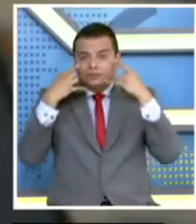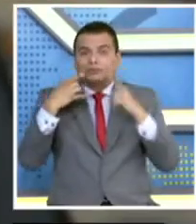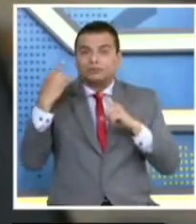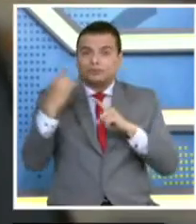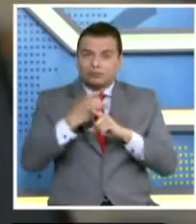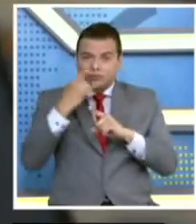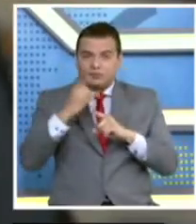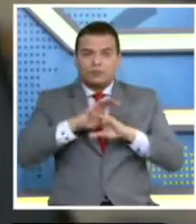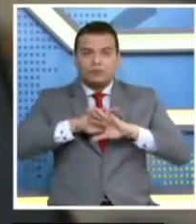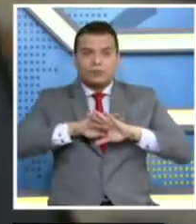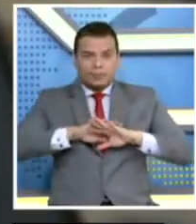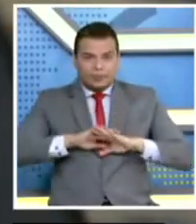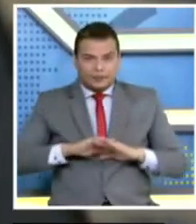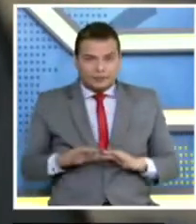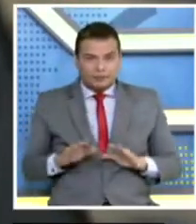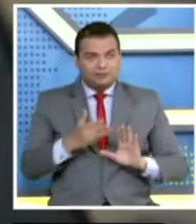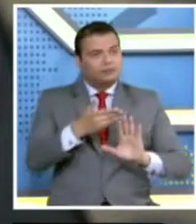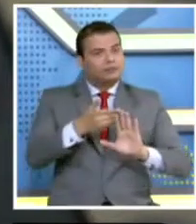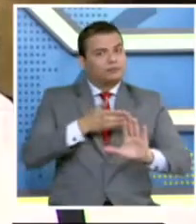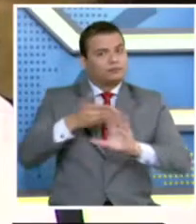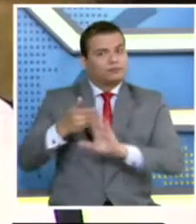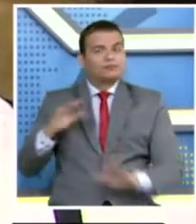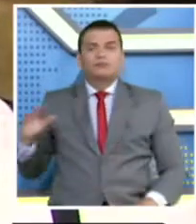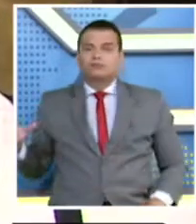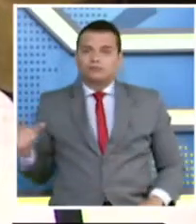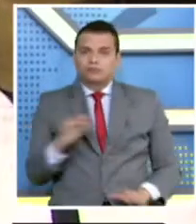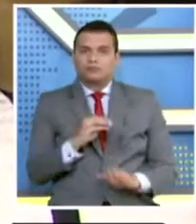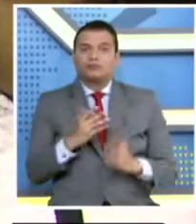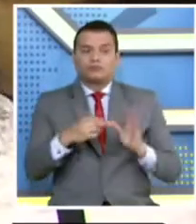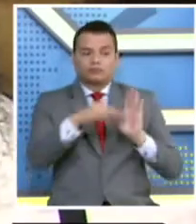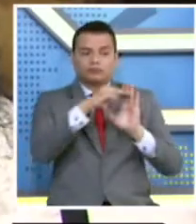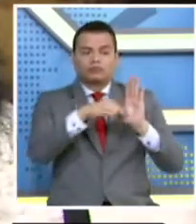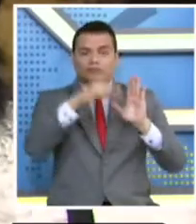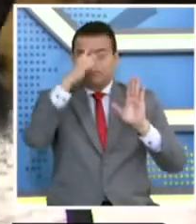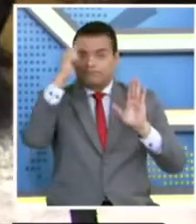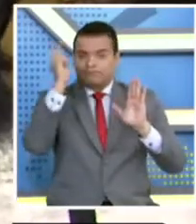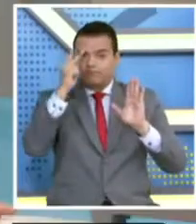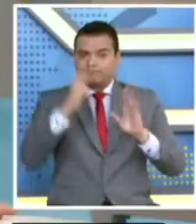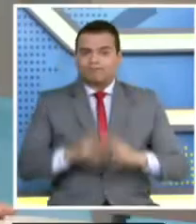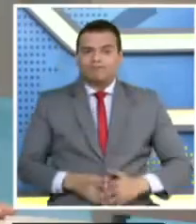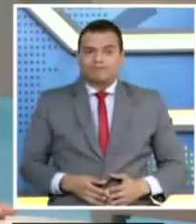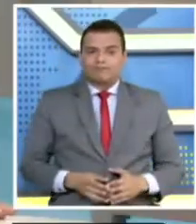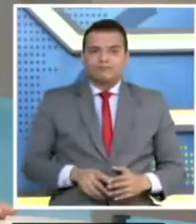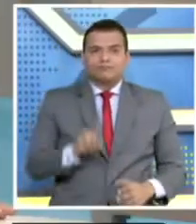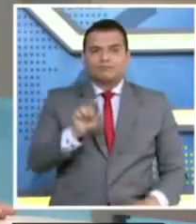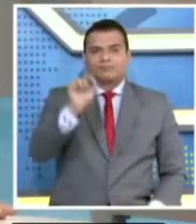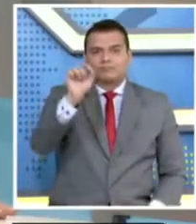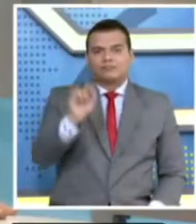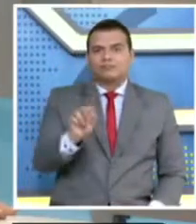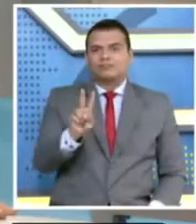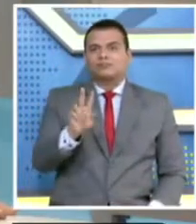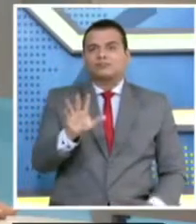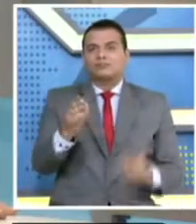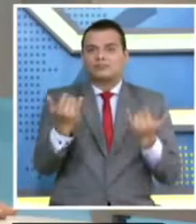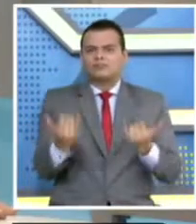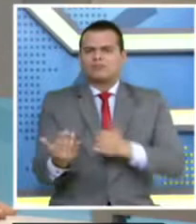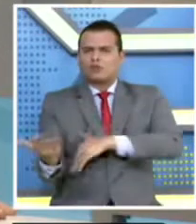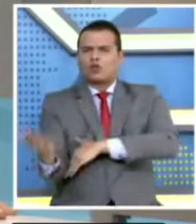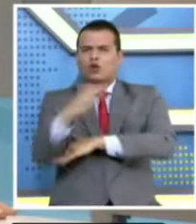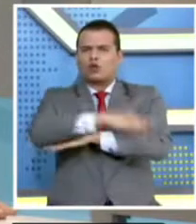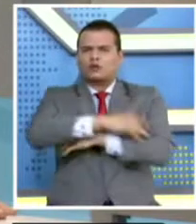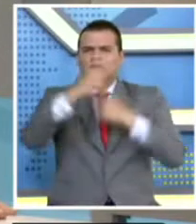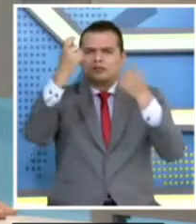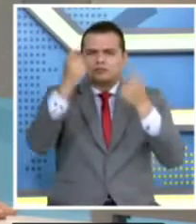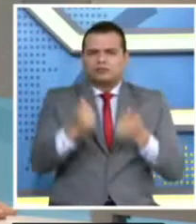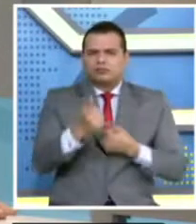trámite, guardar el distanciamiento social y seguir las recomendaciones de los funcionarios. 1:25 minutos de la tarde, momento